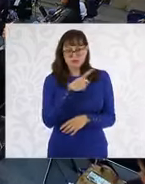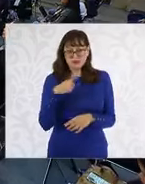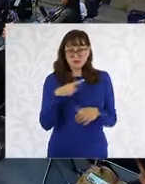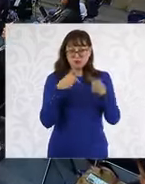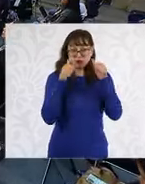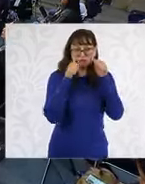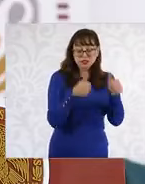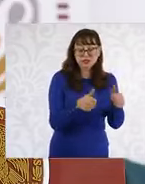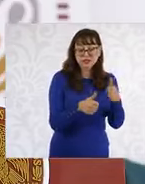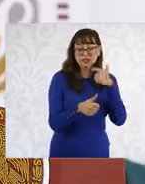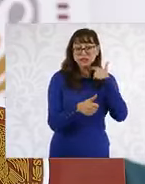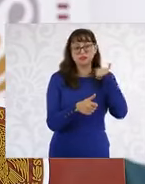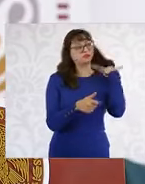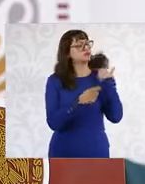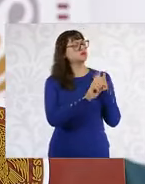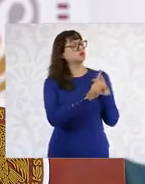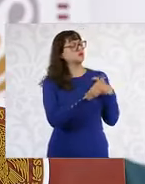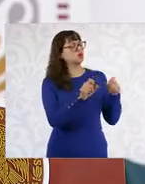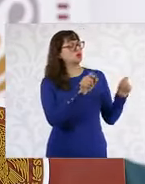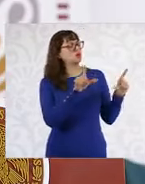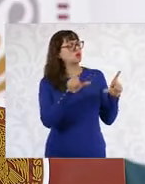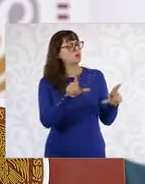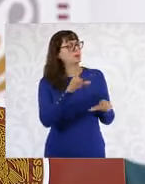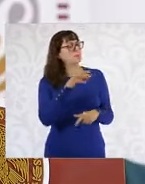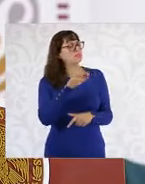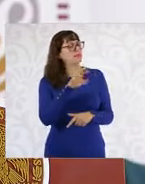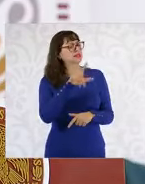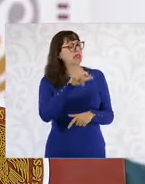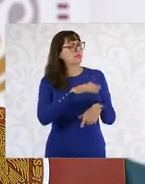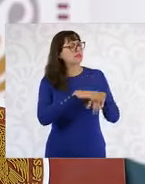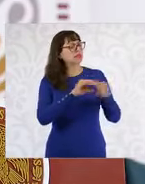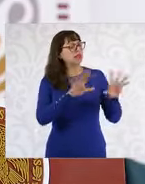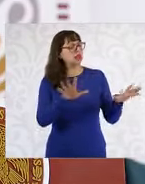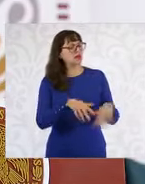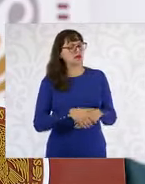que presentó Marcela está mucho más clara.